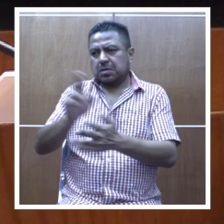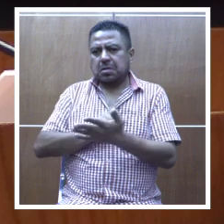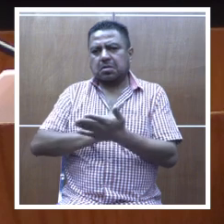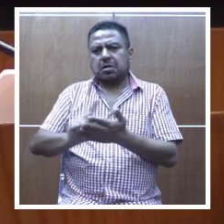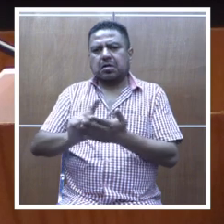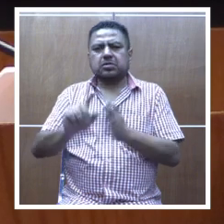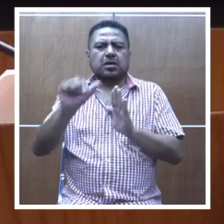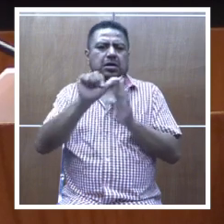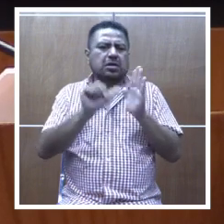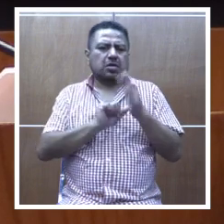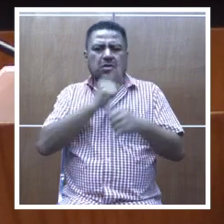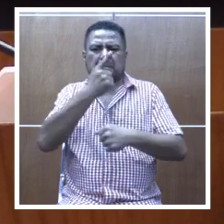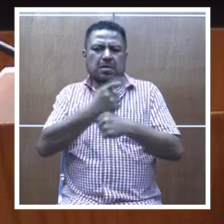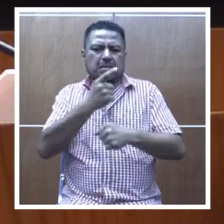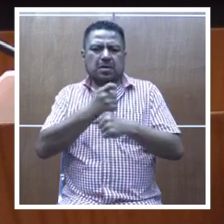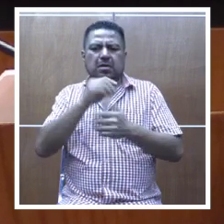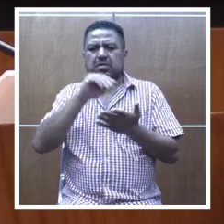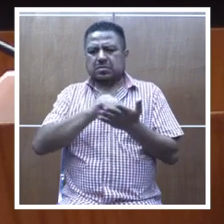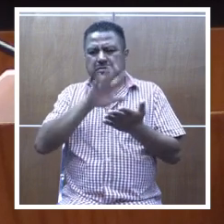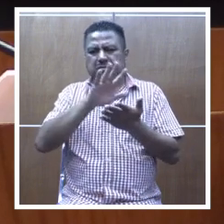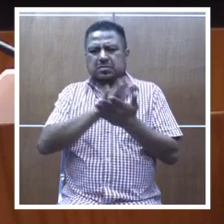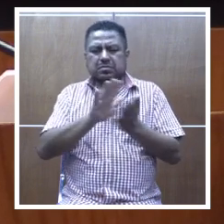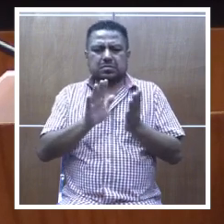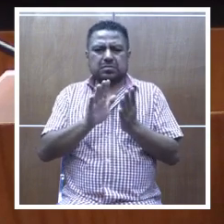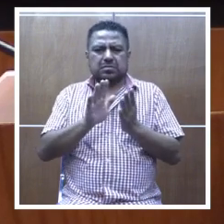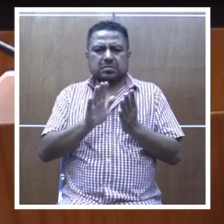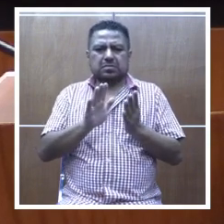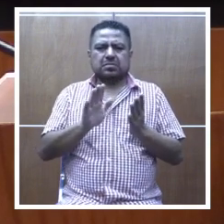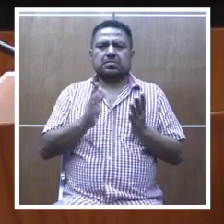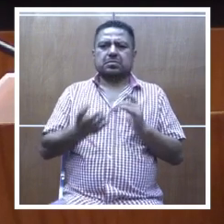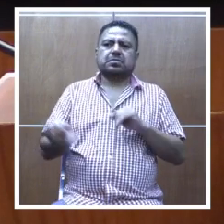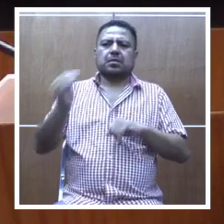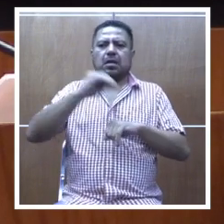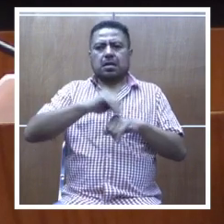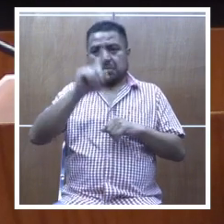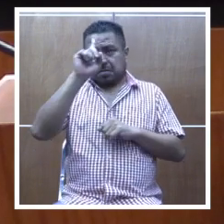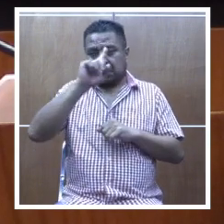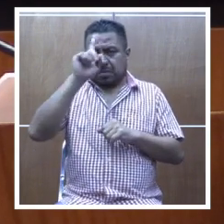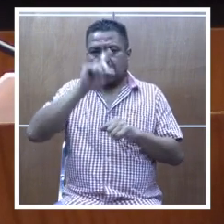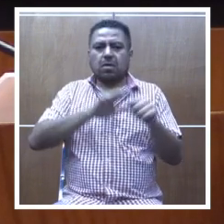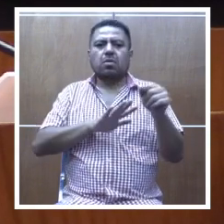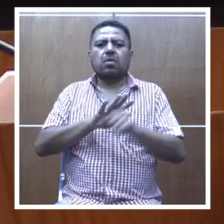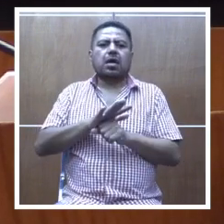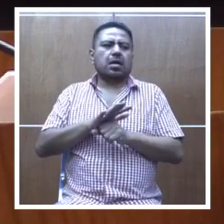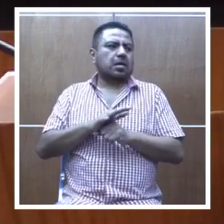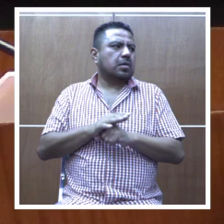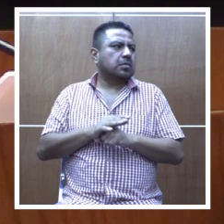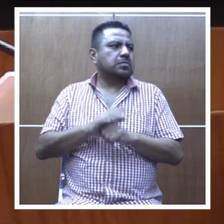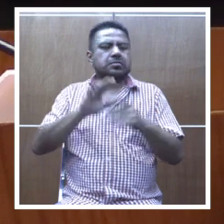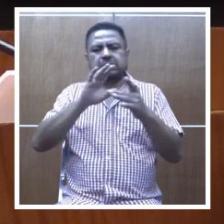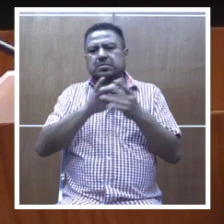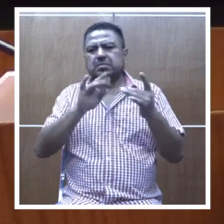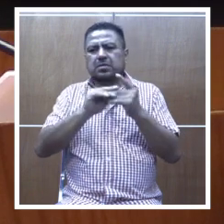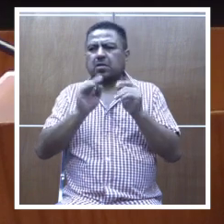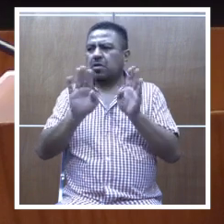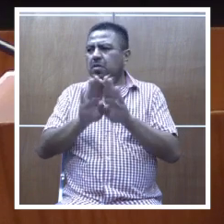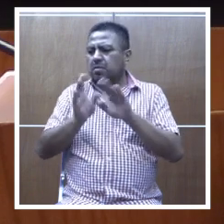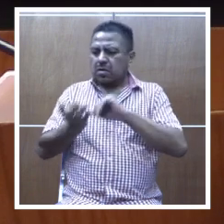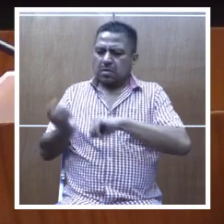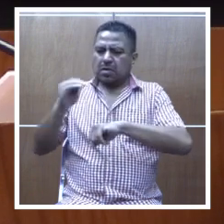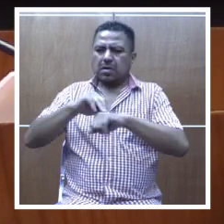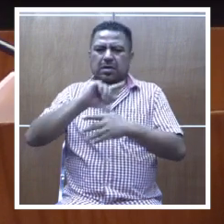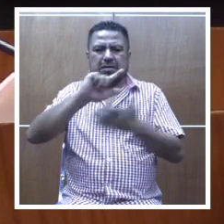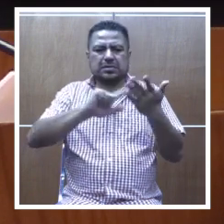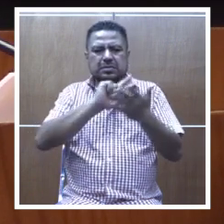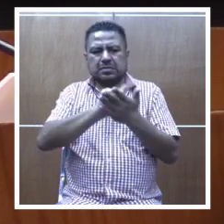consagrado en el artículo 1 constitucional, y que ha emitido diversas recomendaciones, las cuales versan desde la implementación de